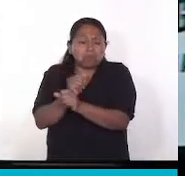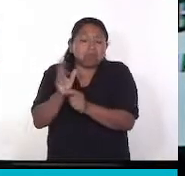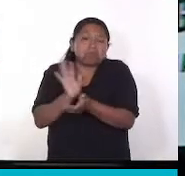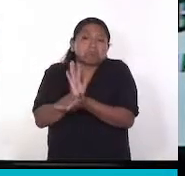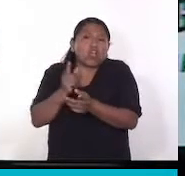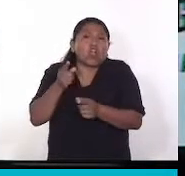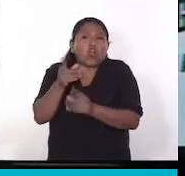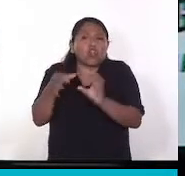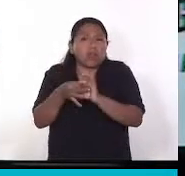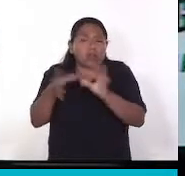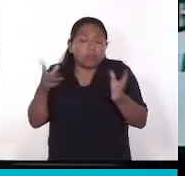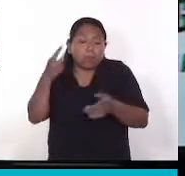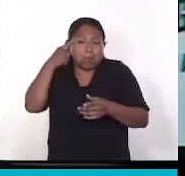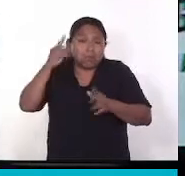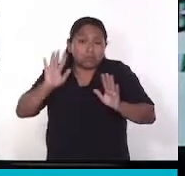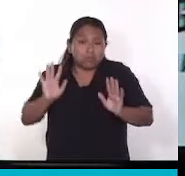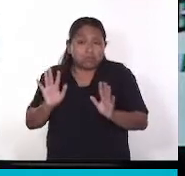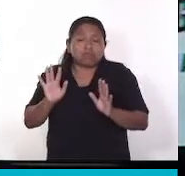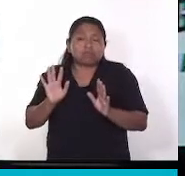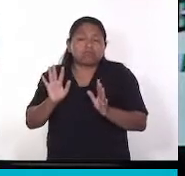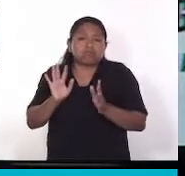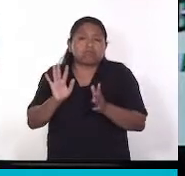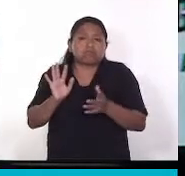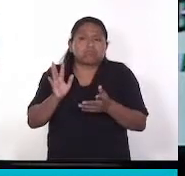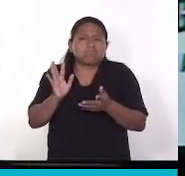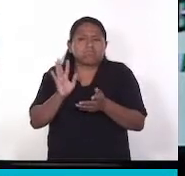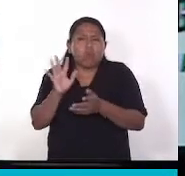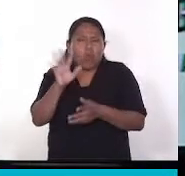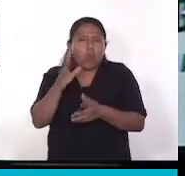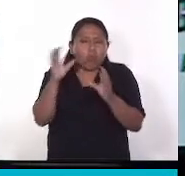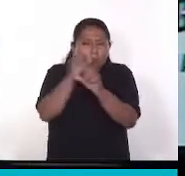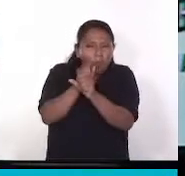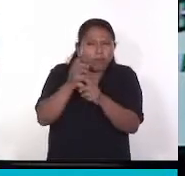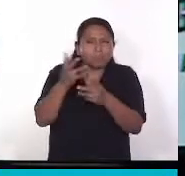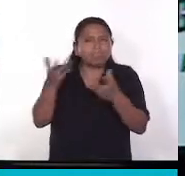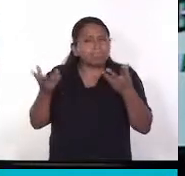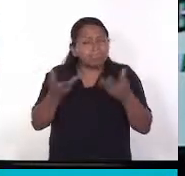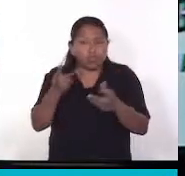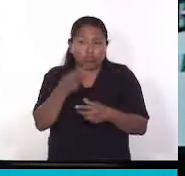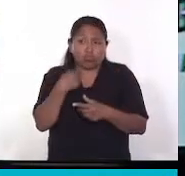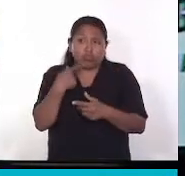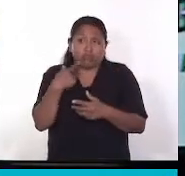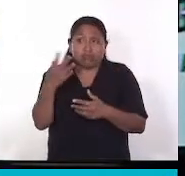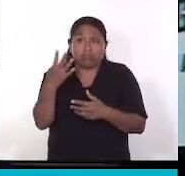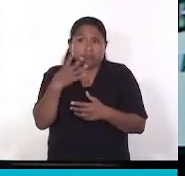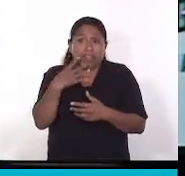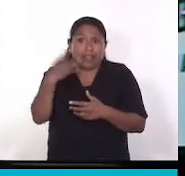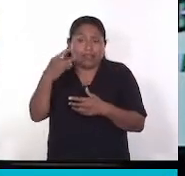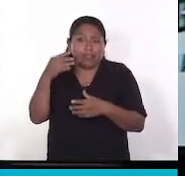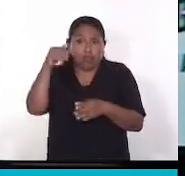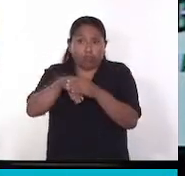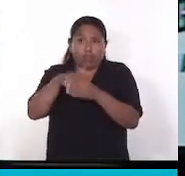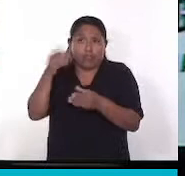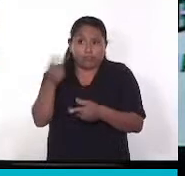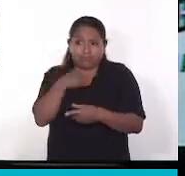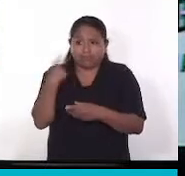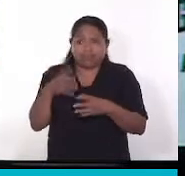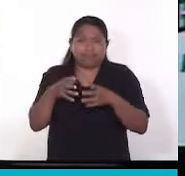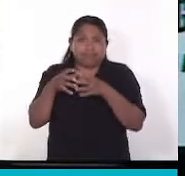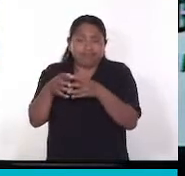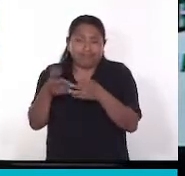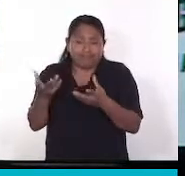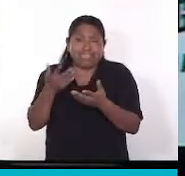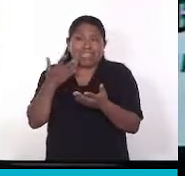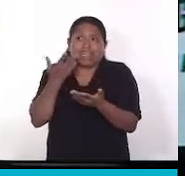antidemocrático, nos parece un criterio reñido con la transparencia. Nosotros hemos sido elegidos en una elección y la solicitud